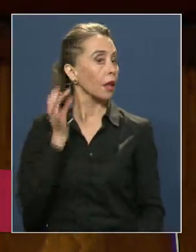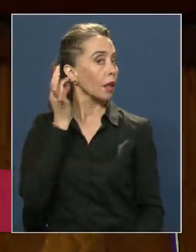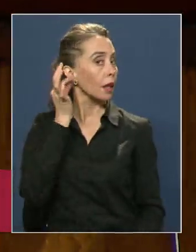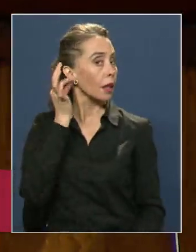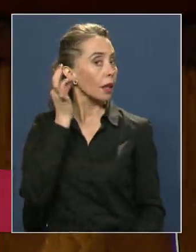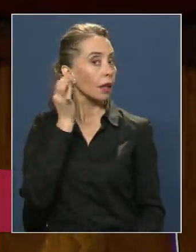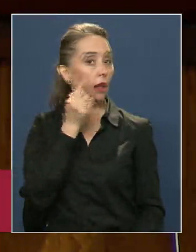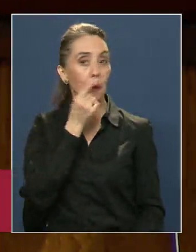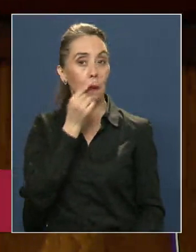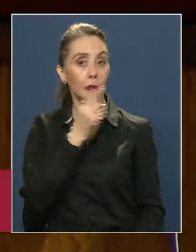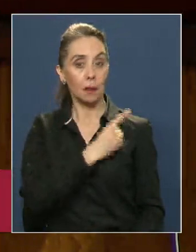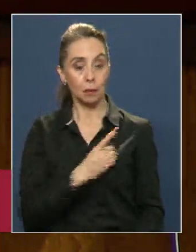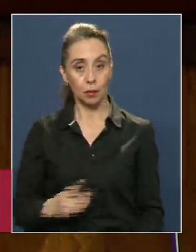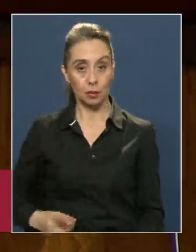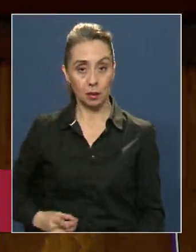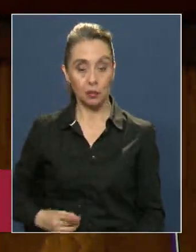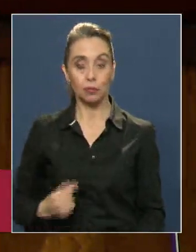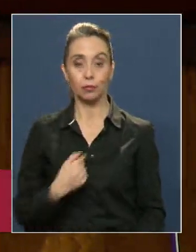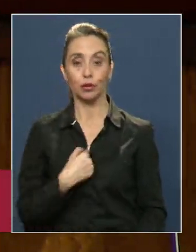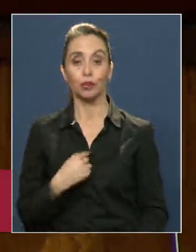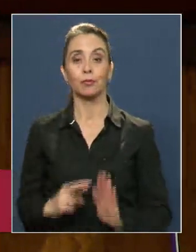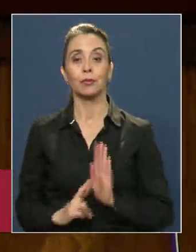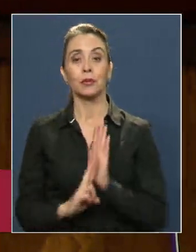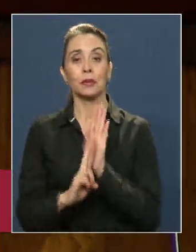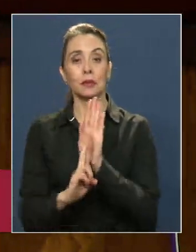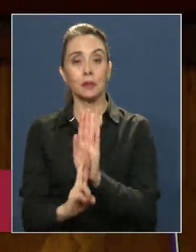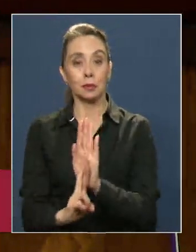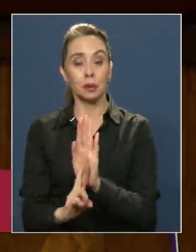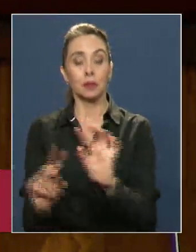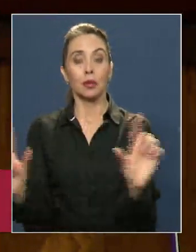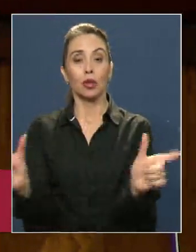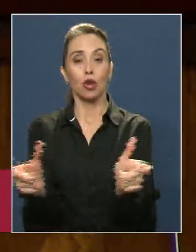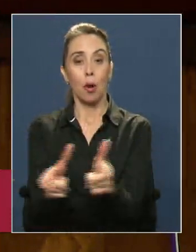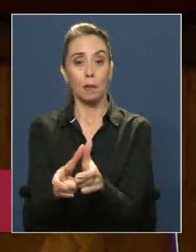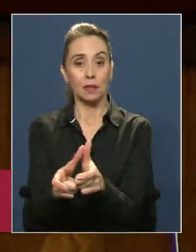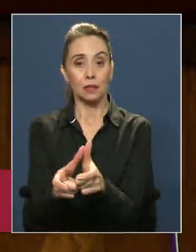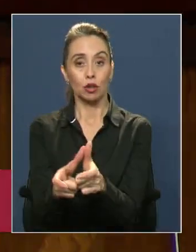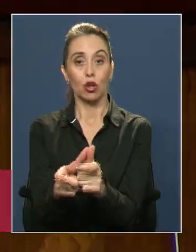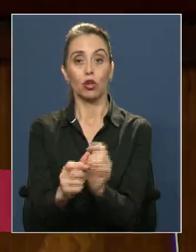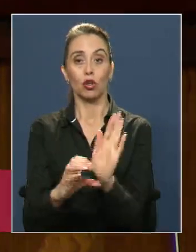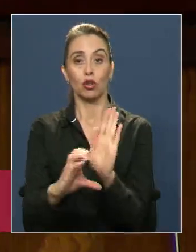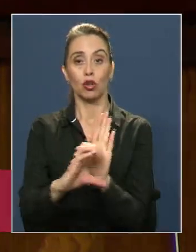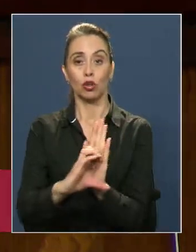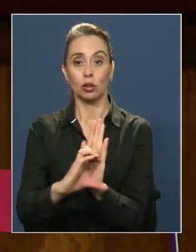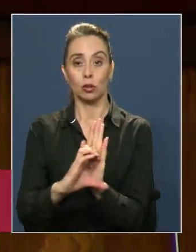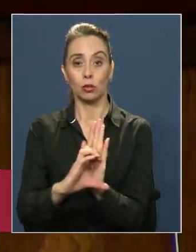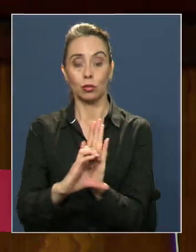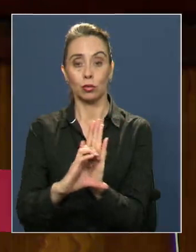diputados, en representación de la Comisión de Constitución,